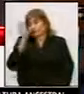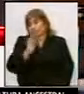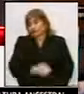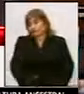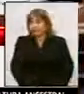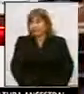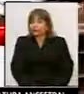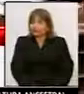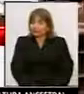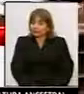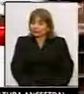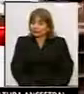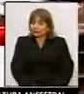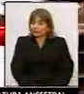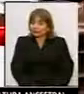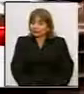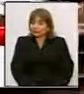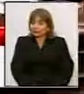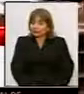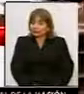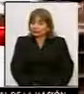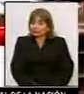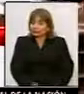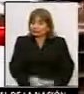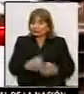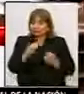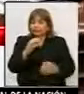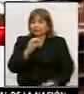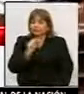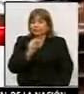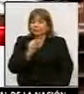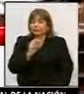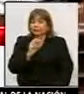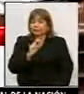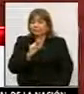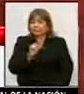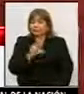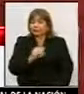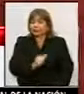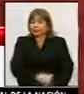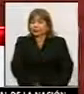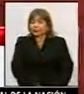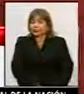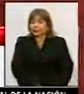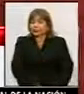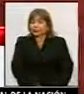lo permite. Muy bien, congresista. Tiene el uso de la palabra el congresista Ceballos.